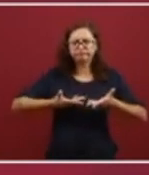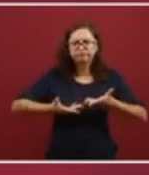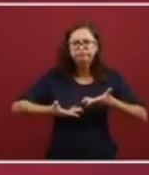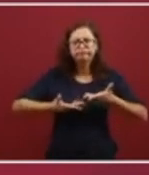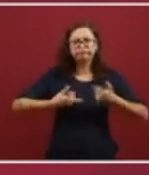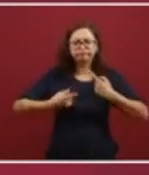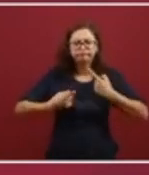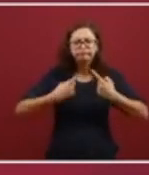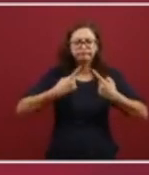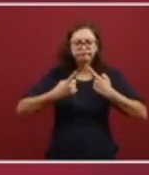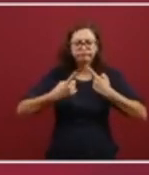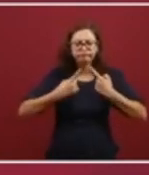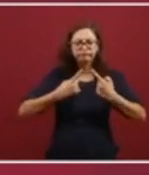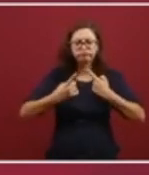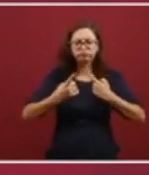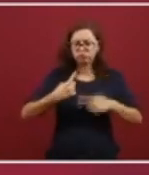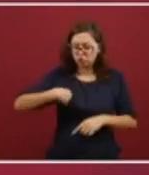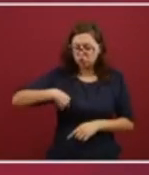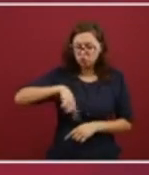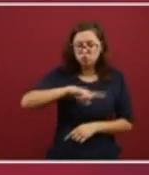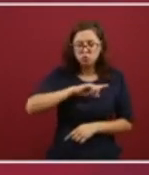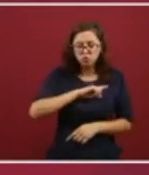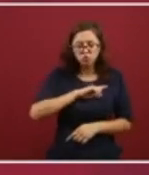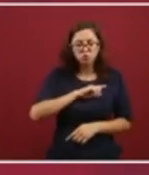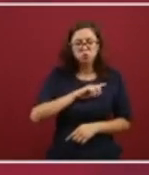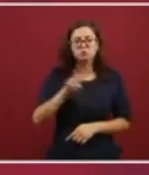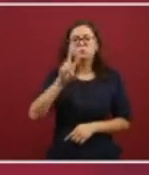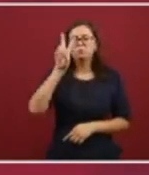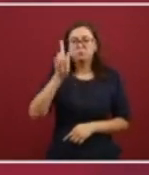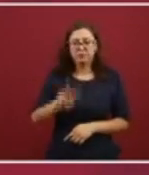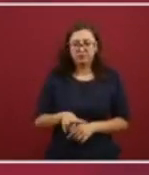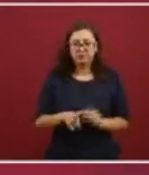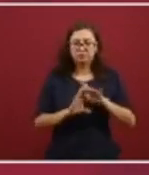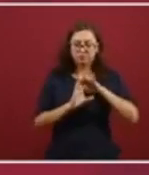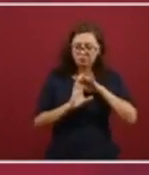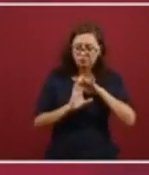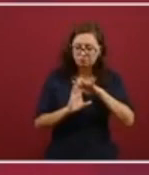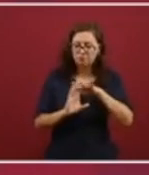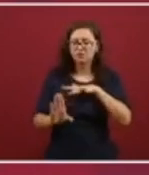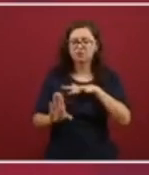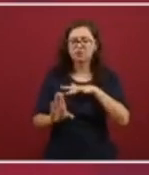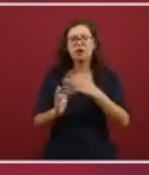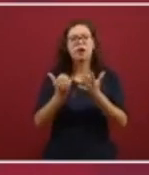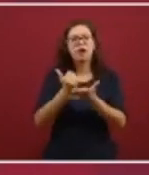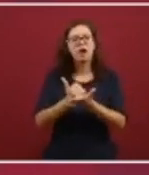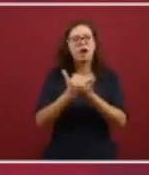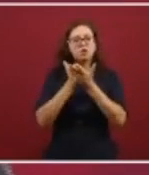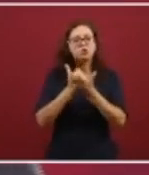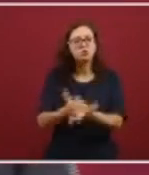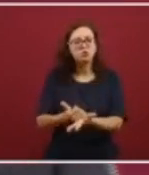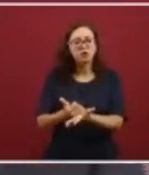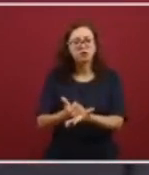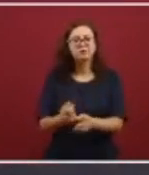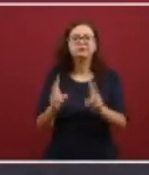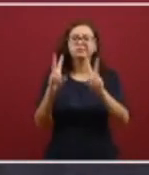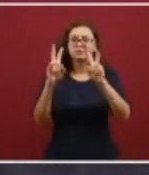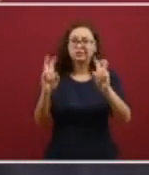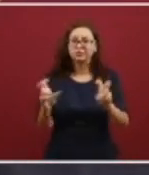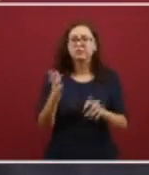de que estamos nosotros ayudando en el tema migratorio, que estamos haciendo las cosas